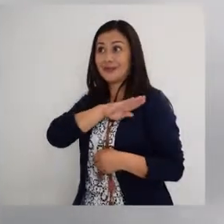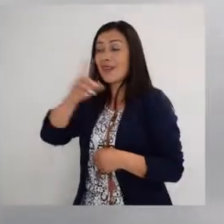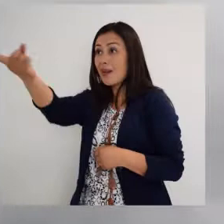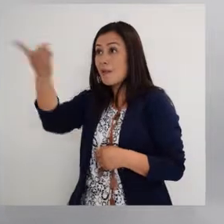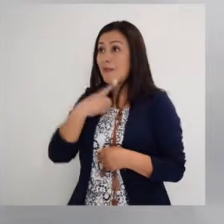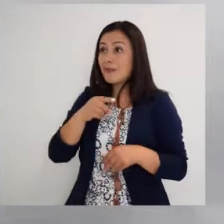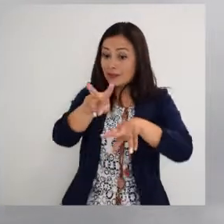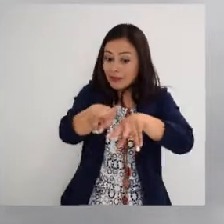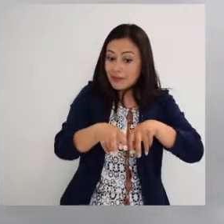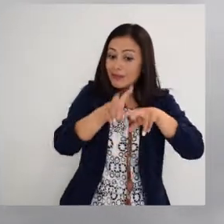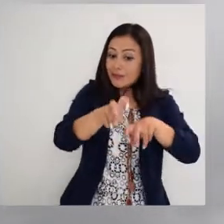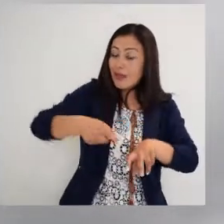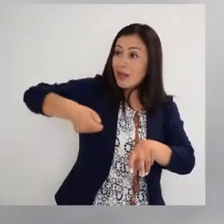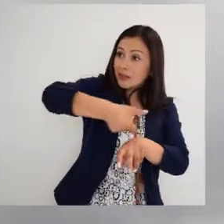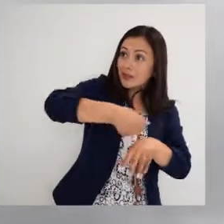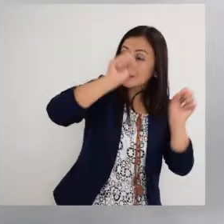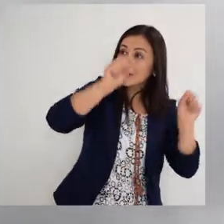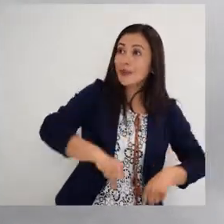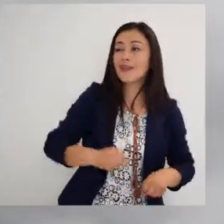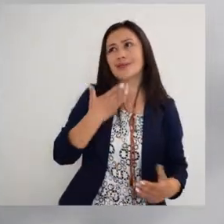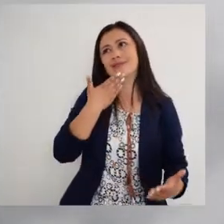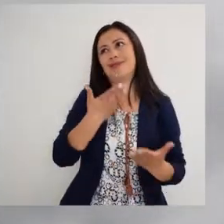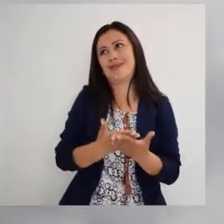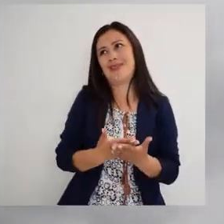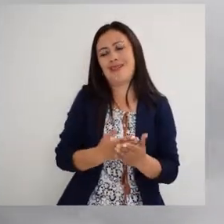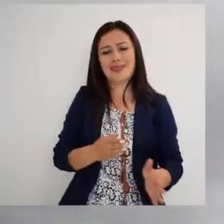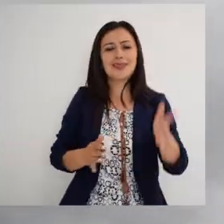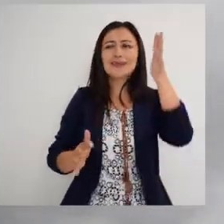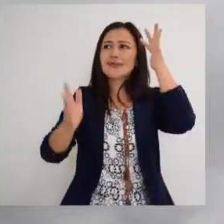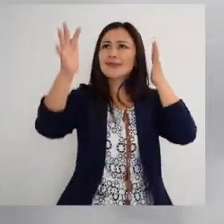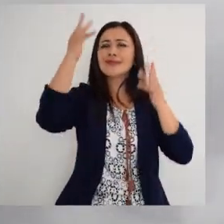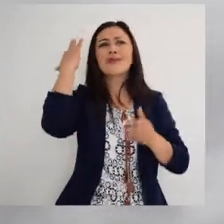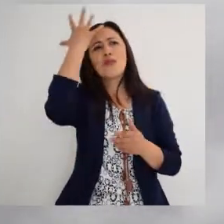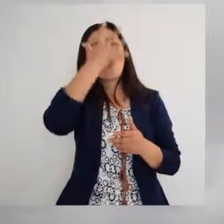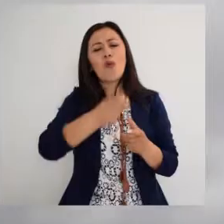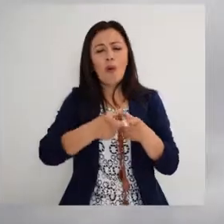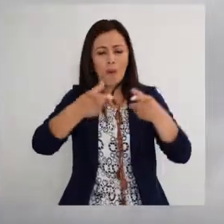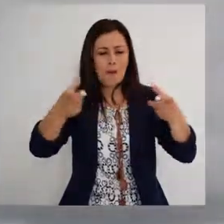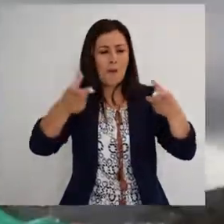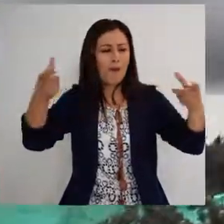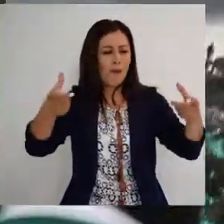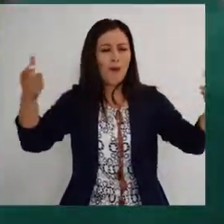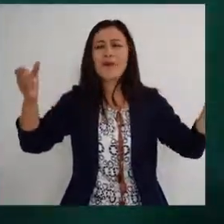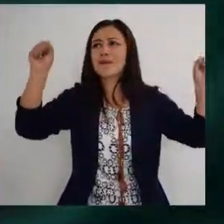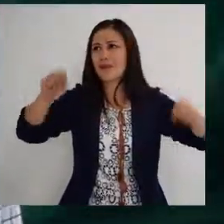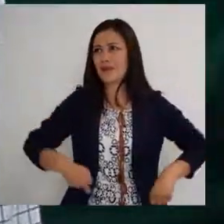Lo que la alcaldía nos está haciendo porque nos sirve para poder sembrar los árboles